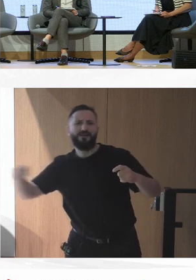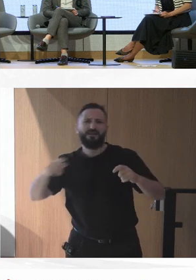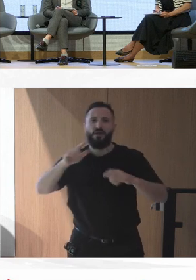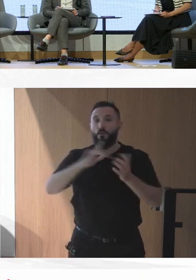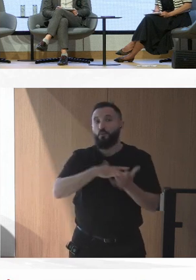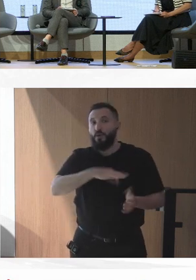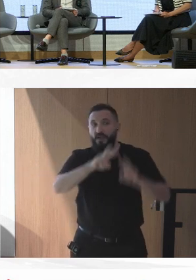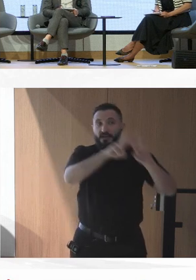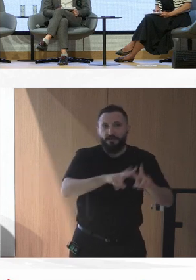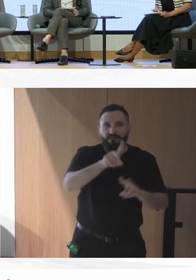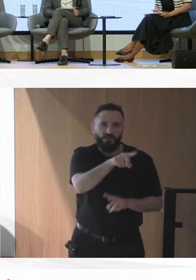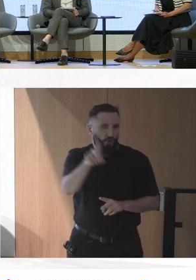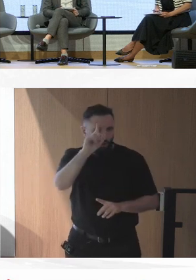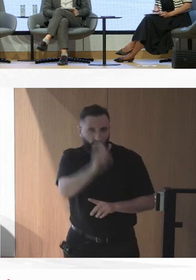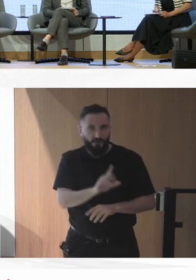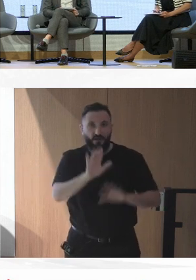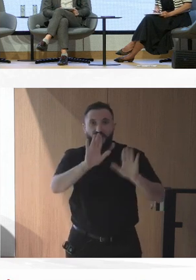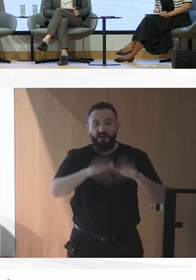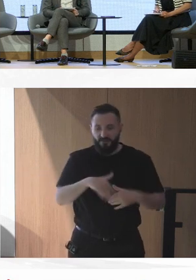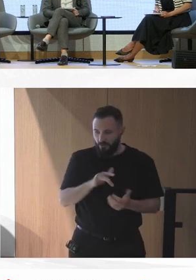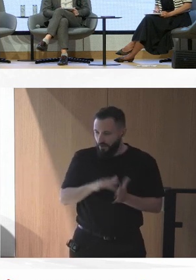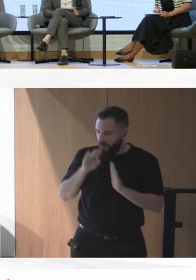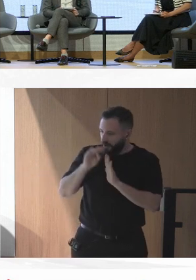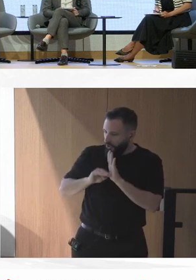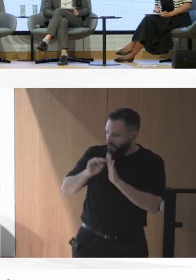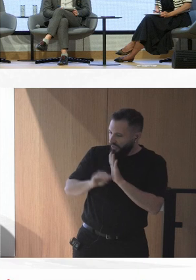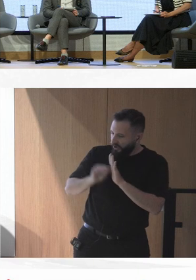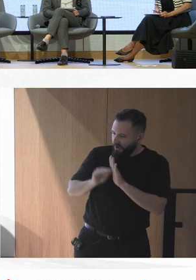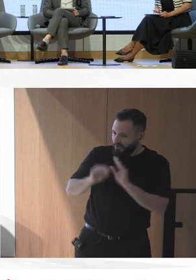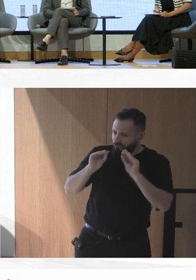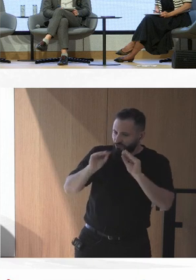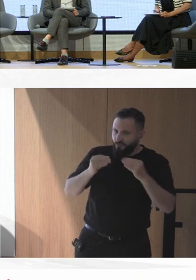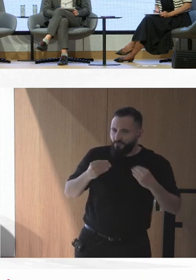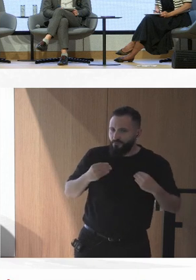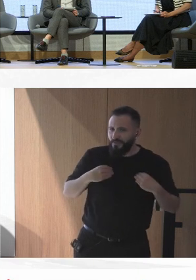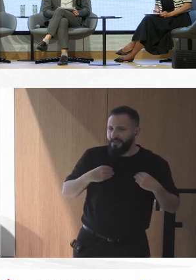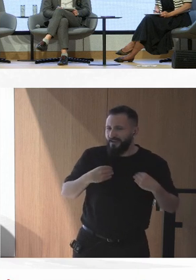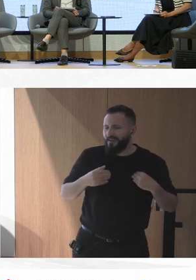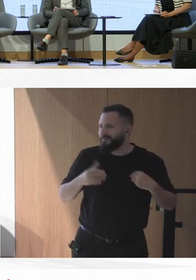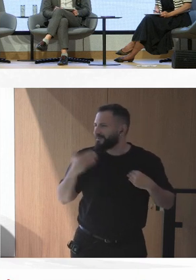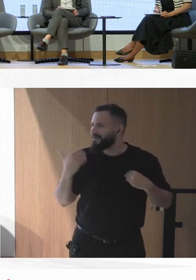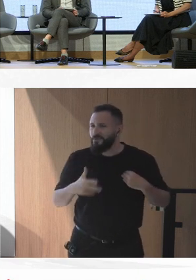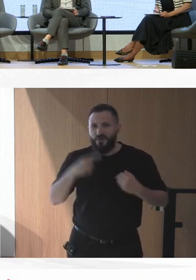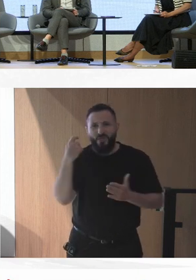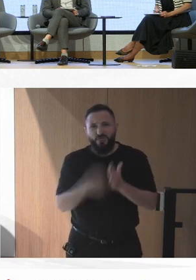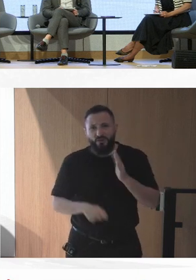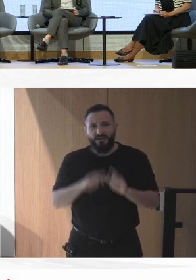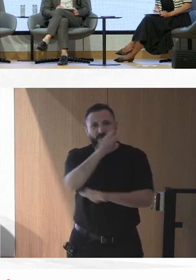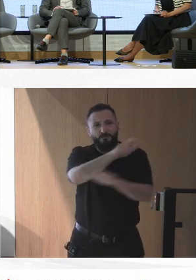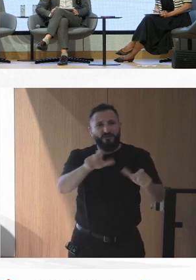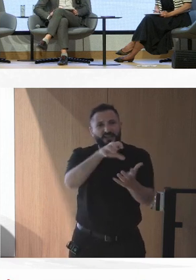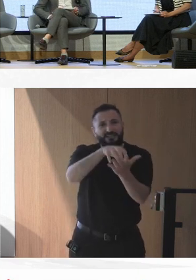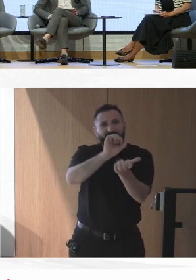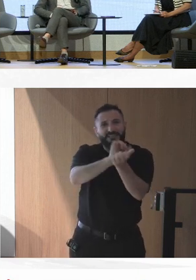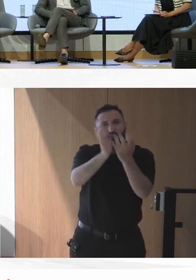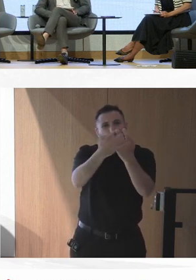práctica es un cumplimiento sine die en unas condiciones lamentables de las personas más vulnerables en instituciones